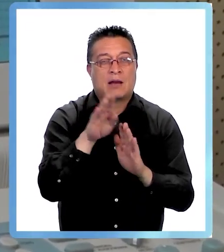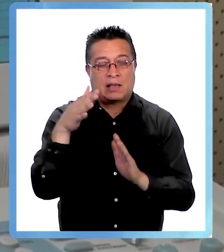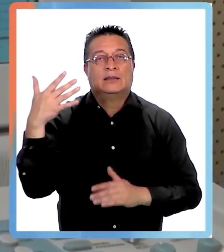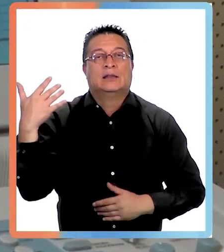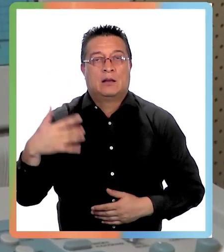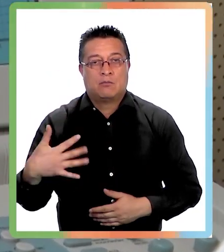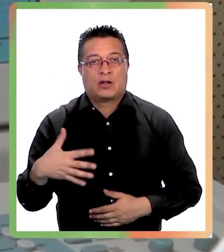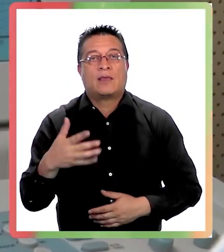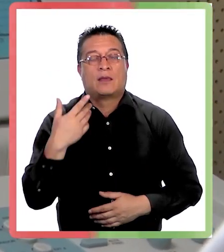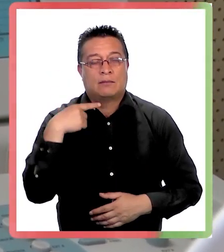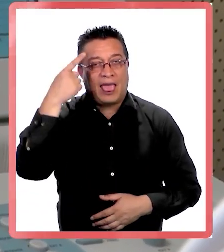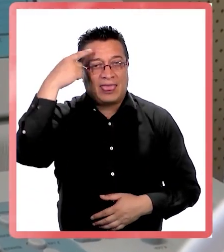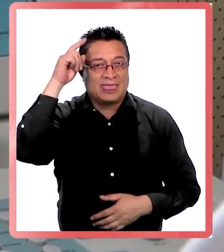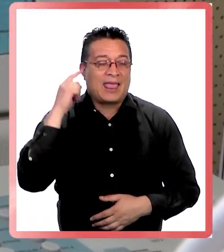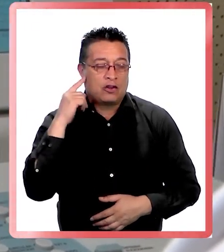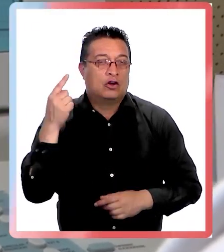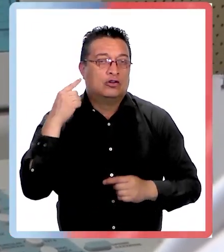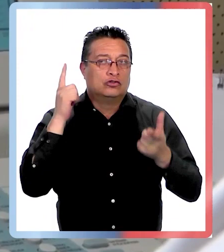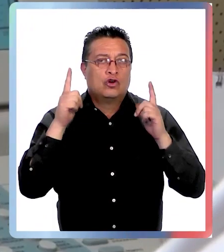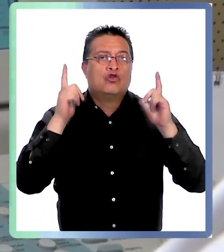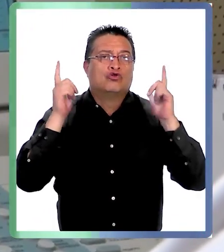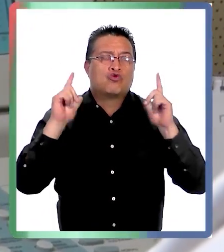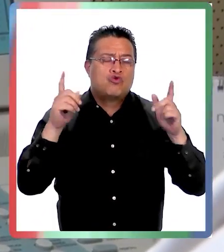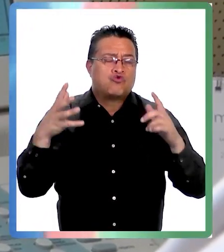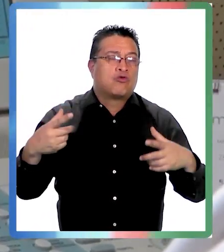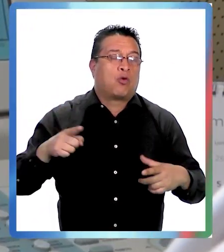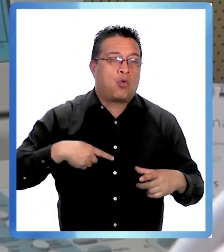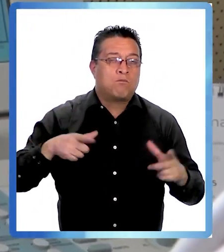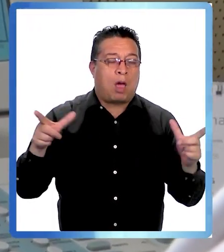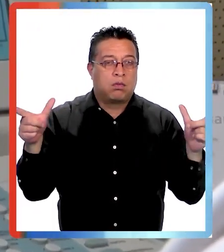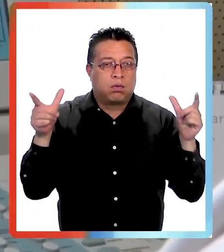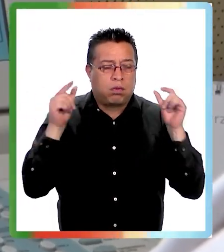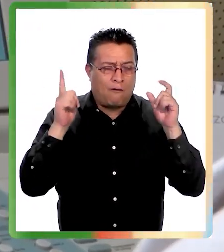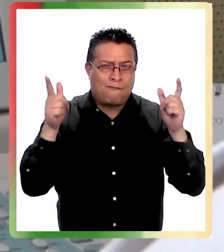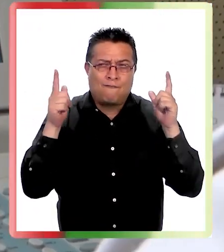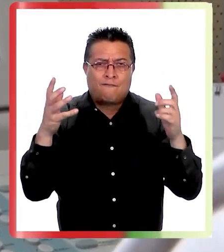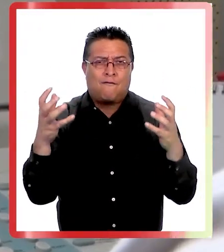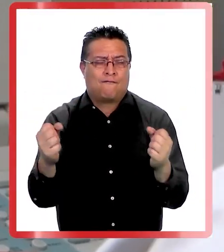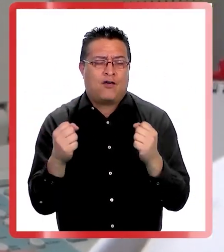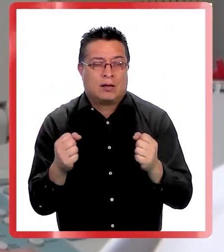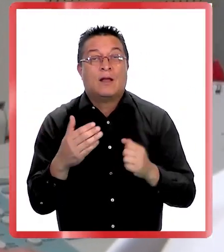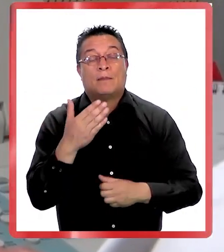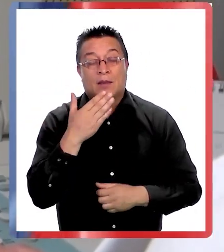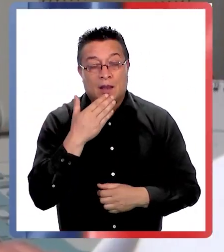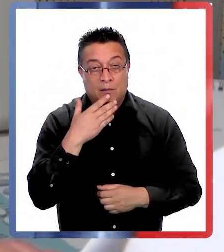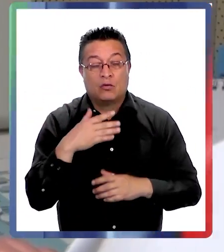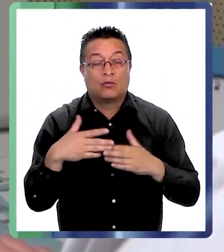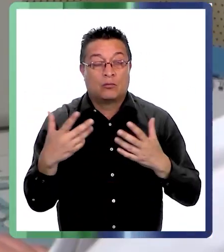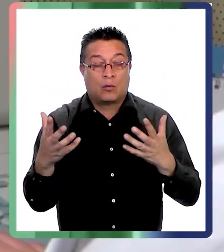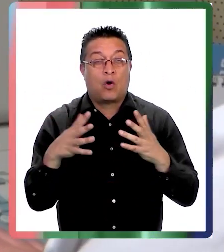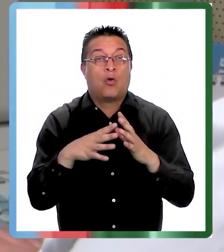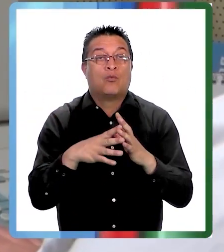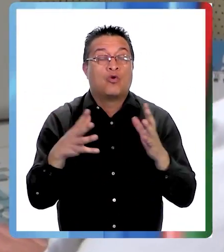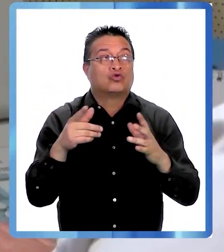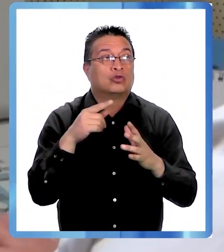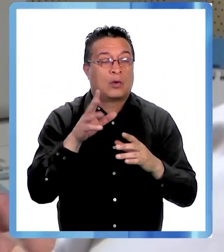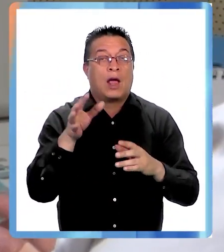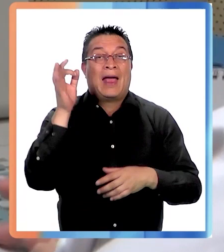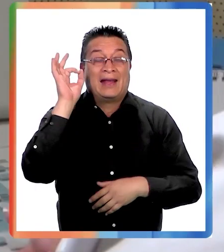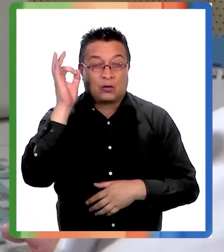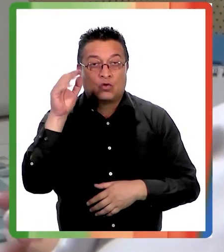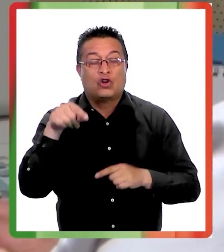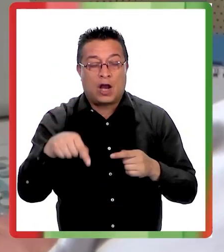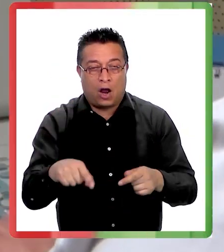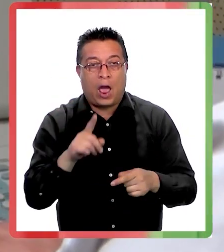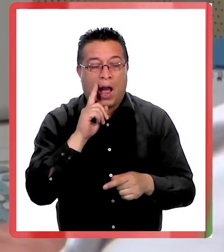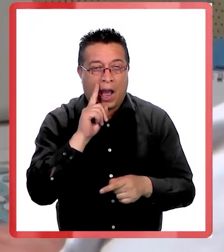también el daño auditivo por ruido, que también ha ido aumentando porque la exposición a estas mismas